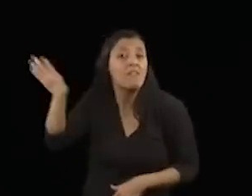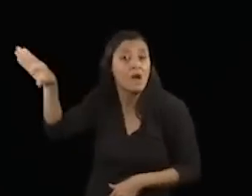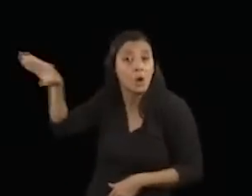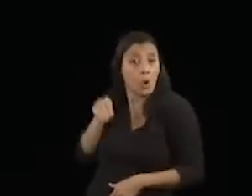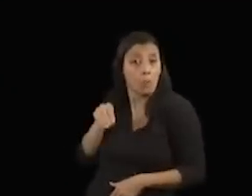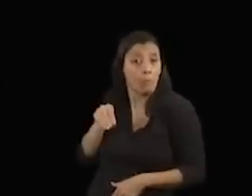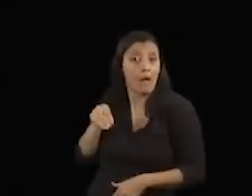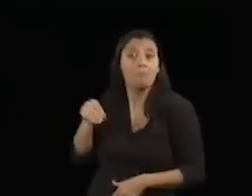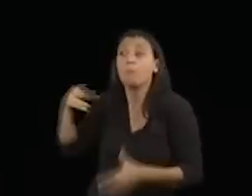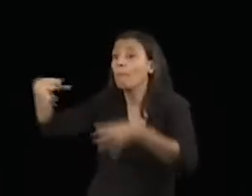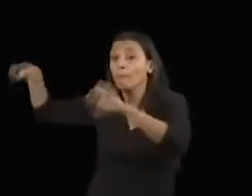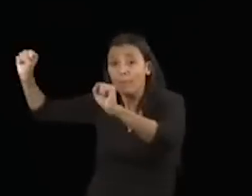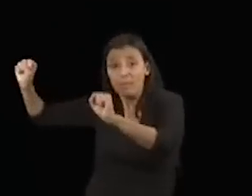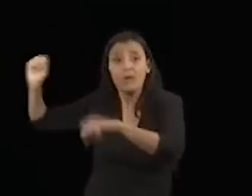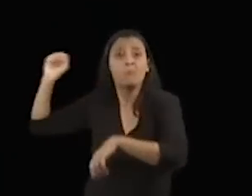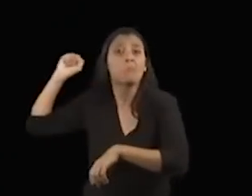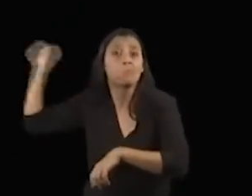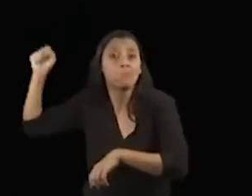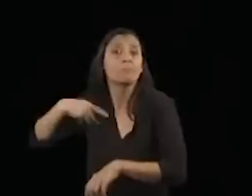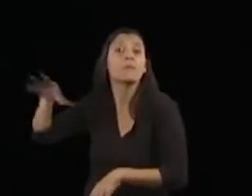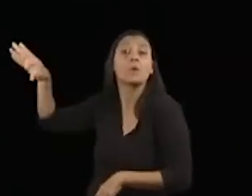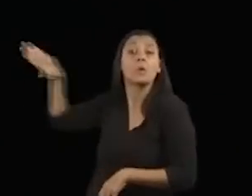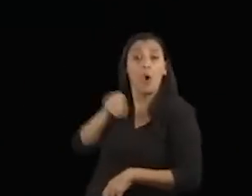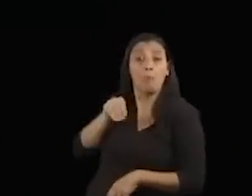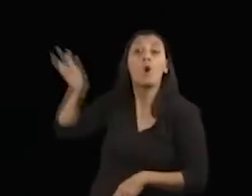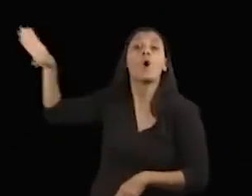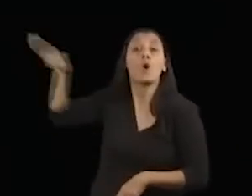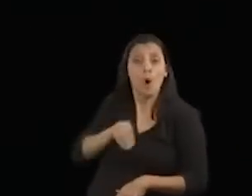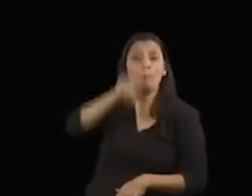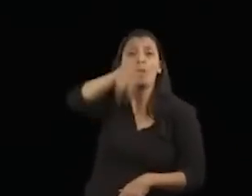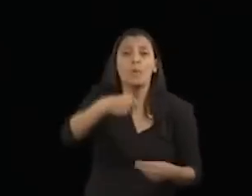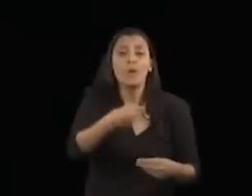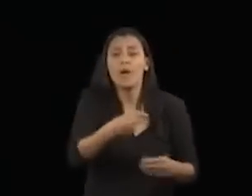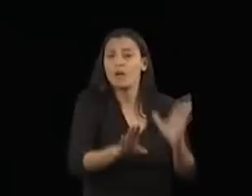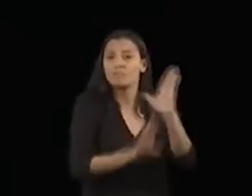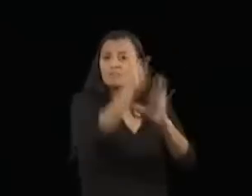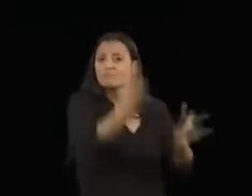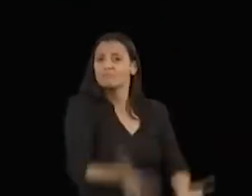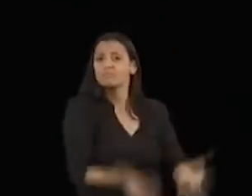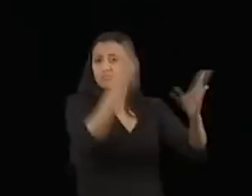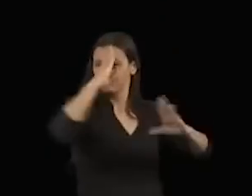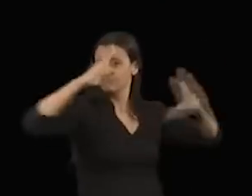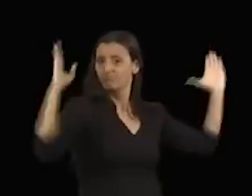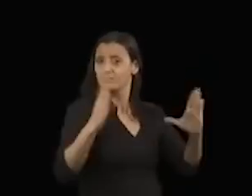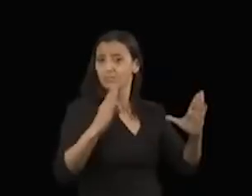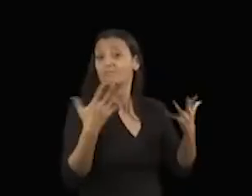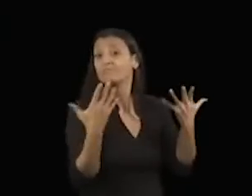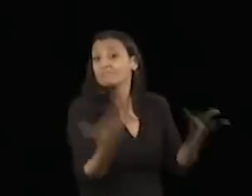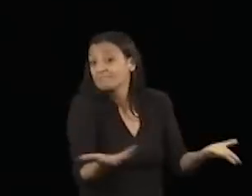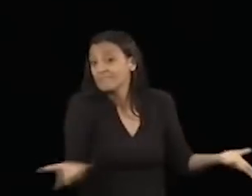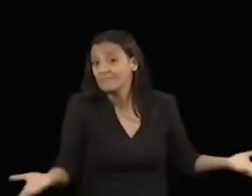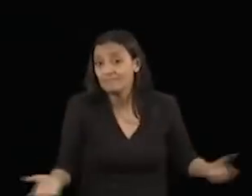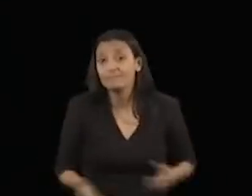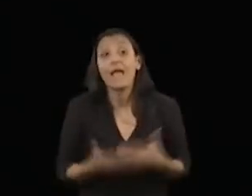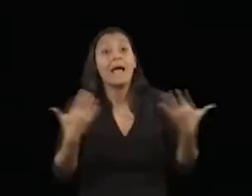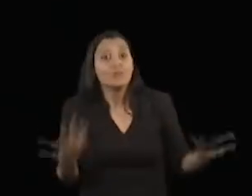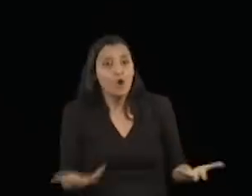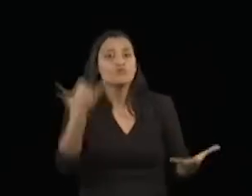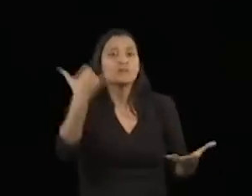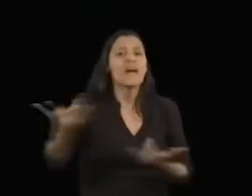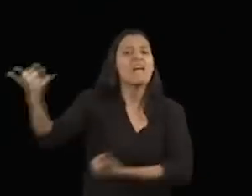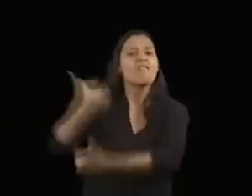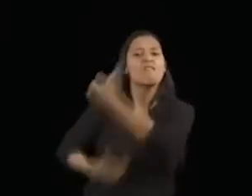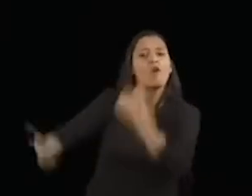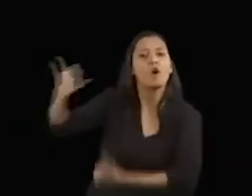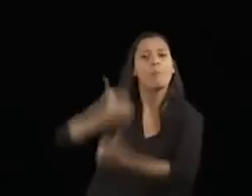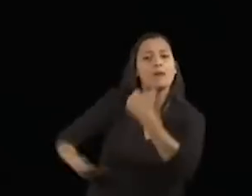Copiarlo. Y si uno copia, Dios va a crecer muy fuerte. Entonces, y con el avance de la